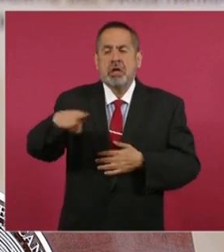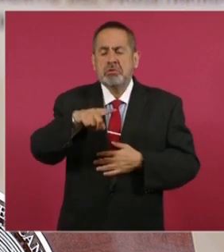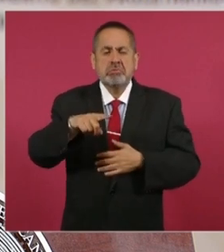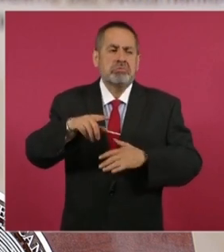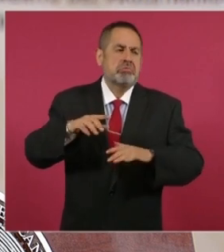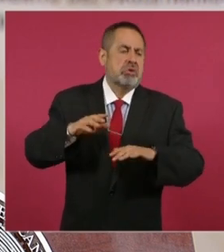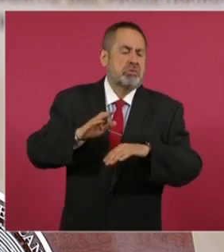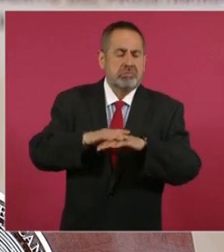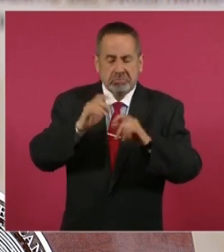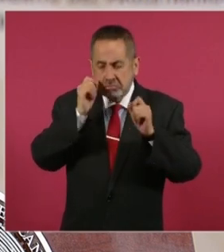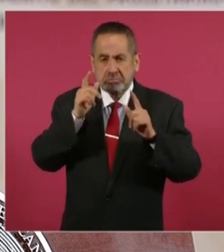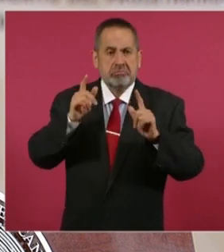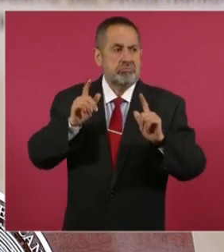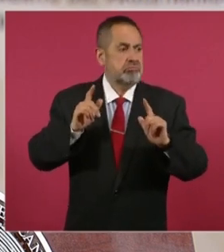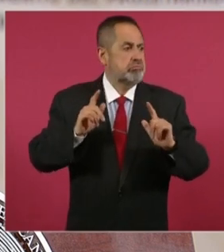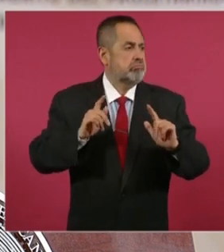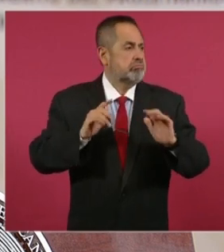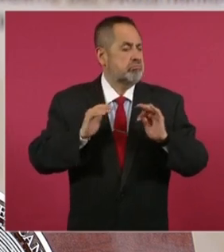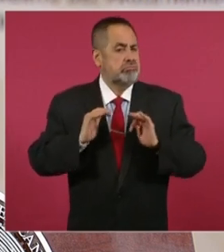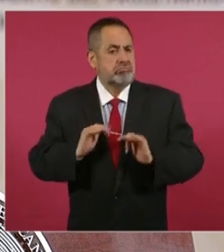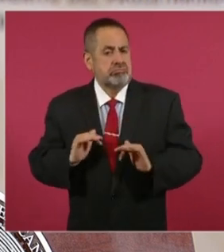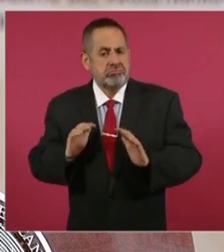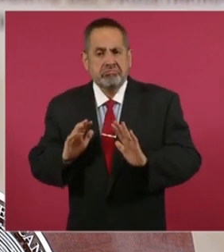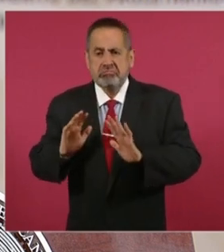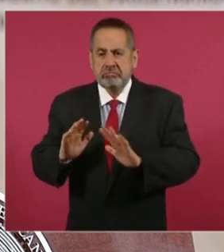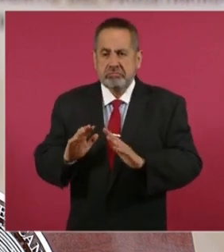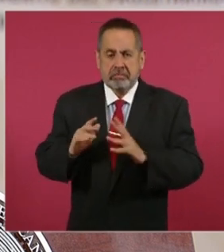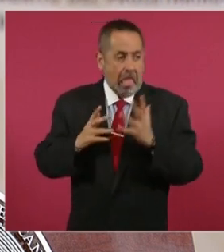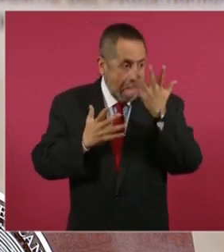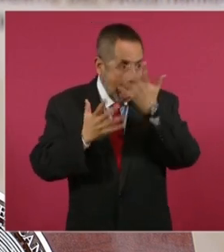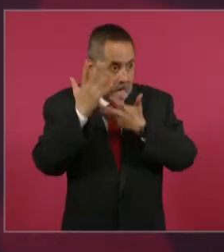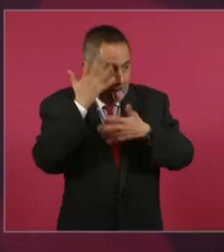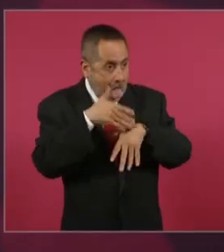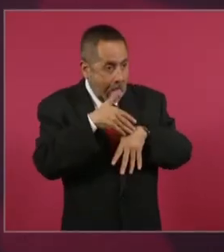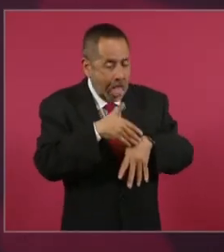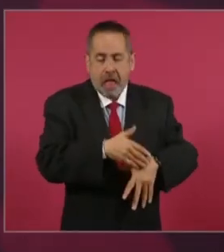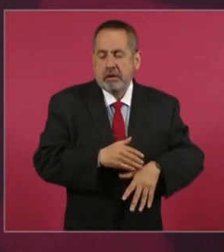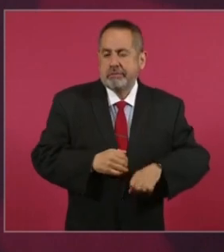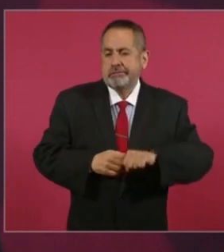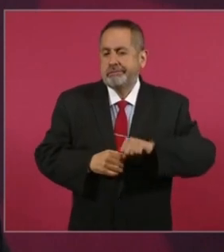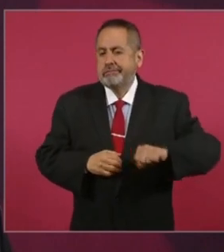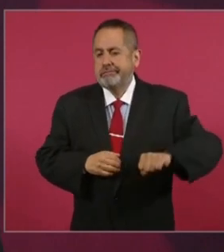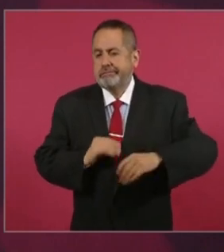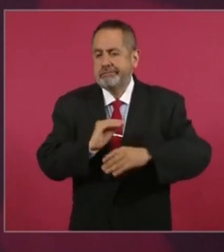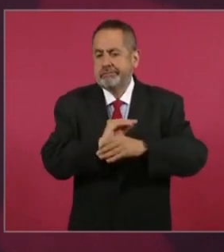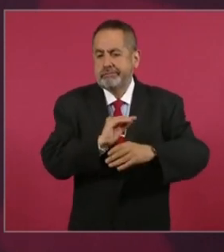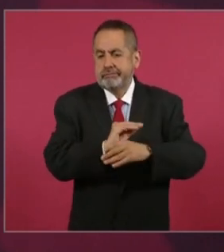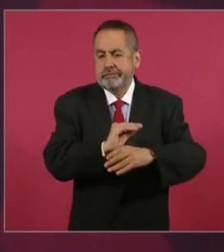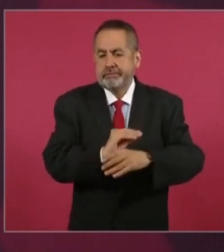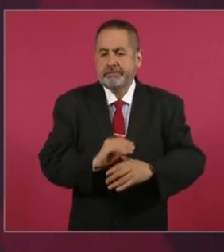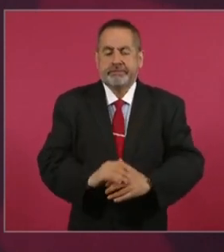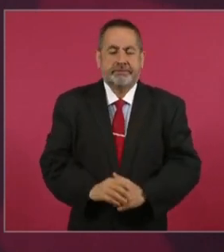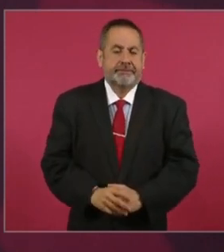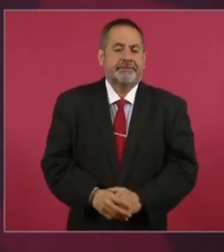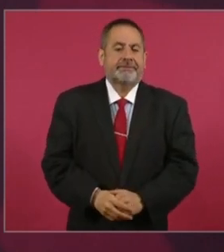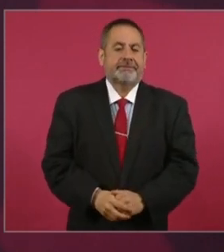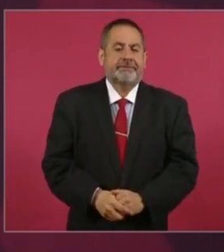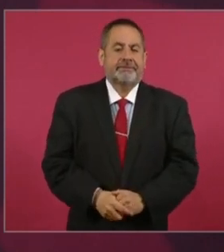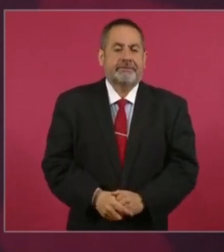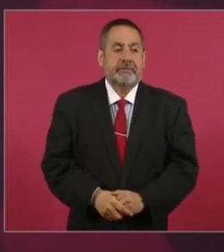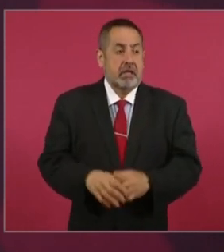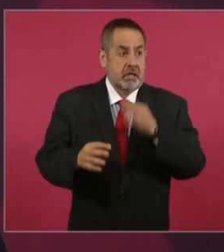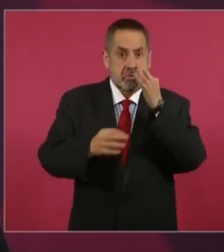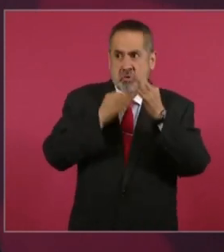despertó y no se deja confundir por estas notas. Y